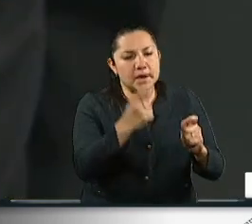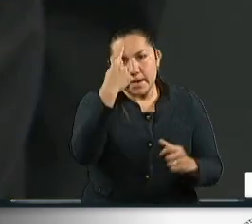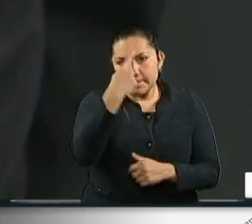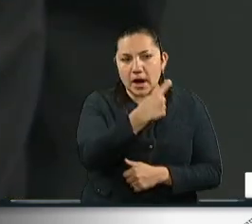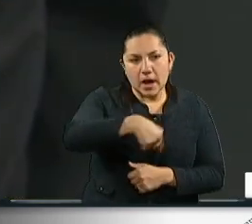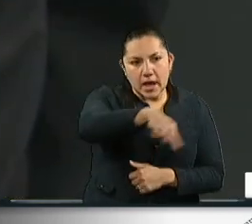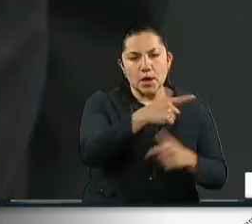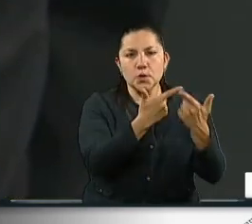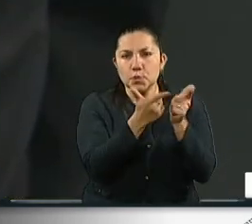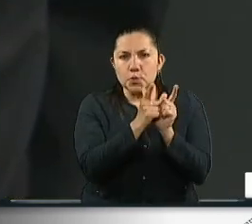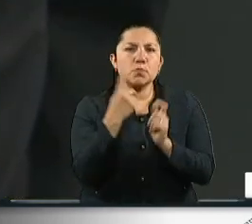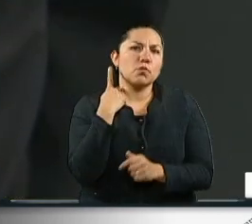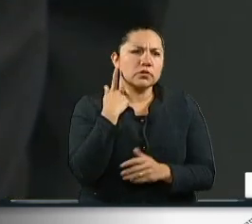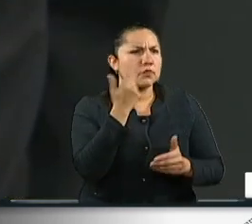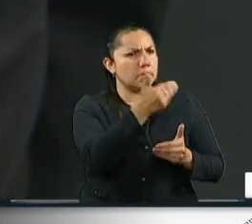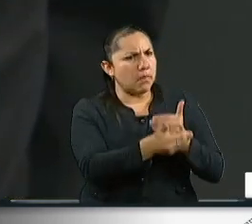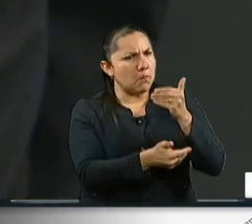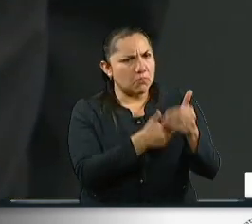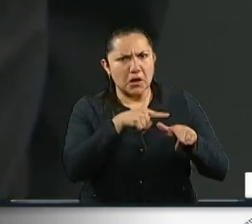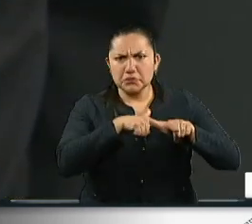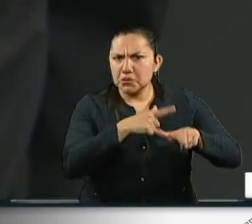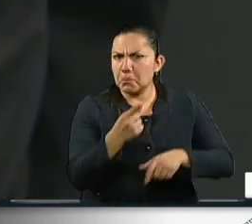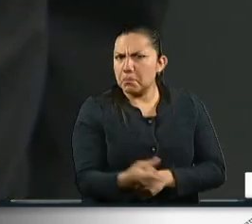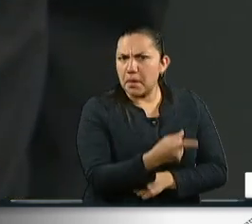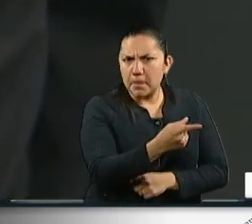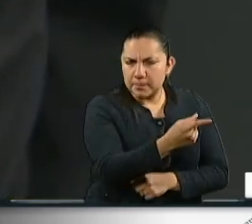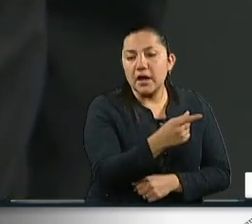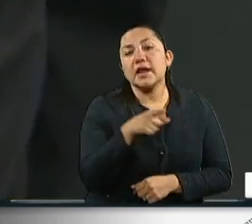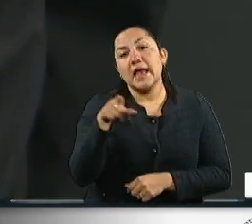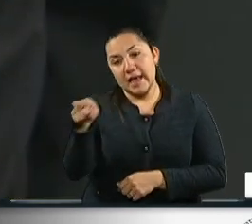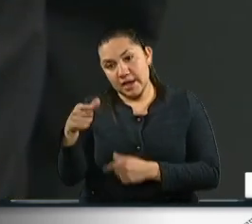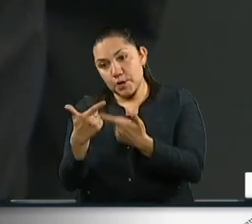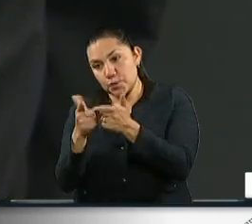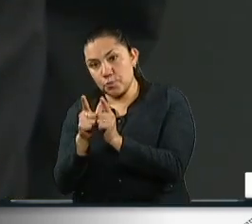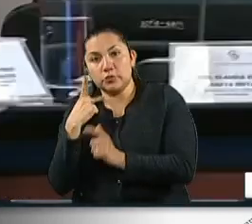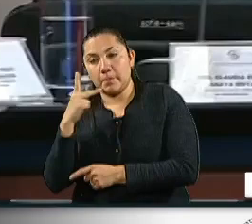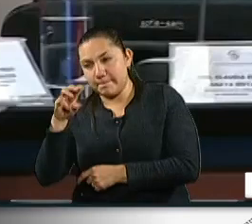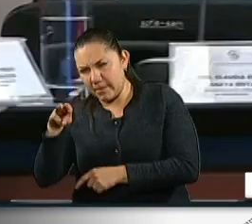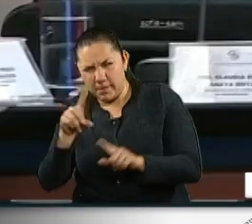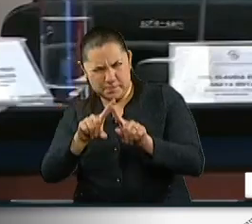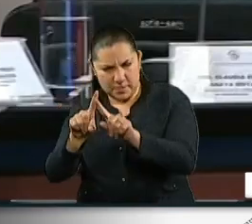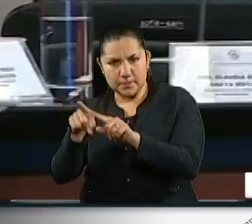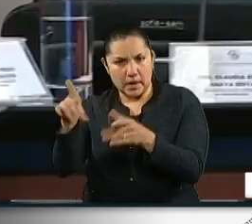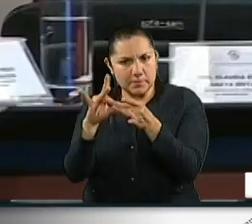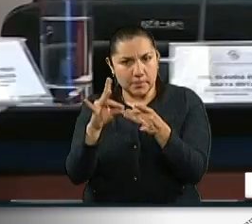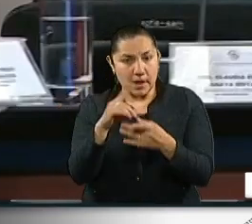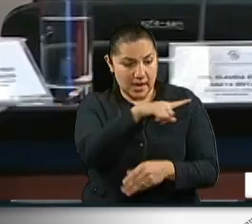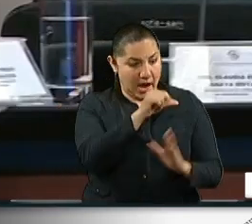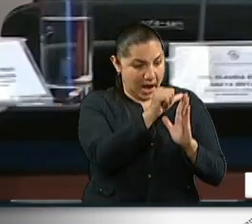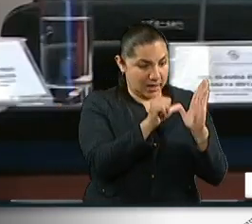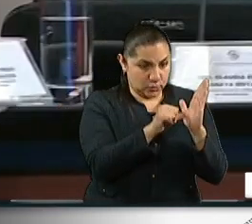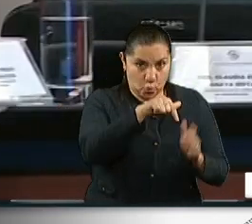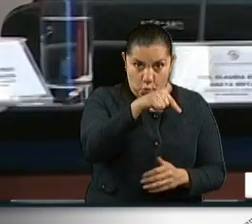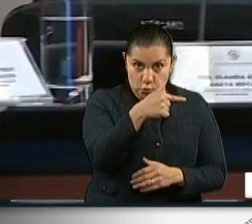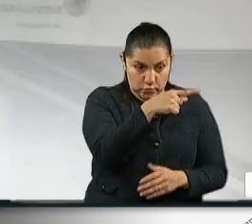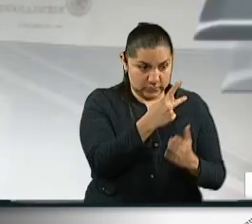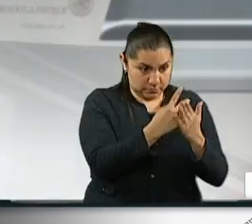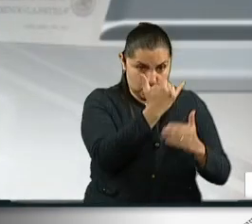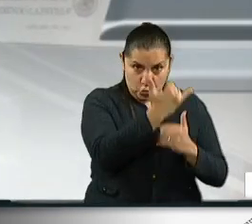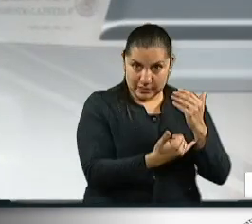del partido verde ecologista argumentaron que el dictamen da certeza jurídica al excluir el artículo 12 del proyecto